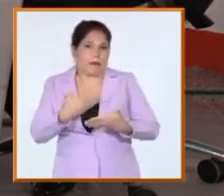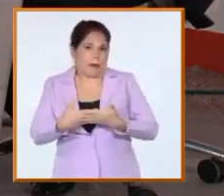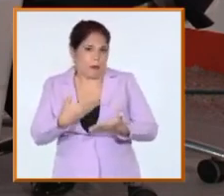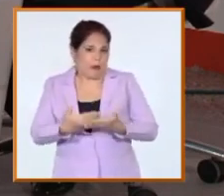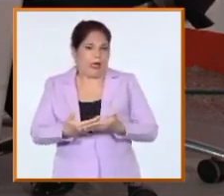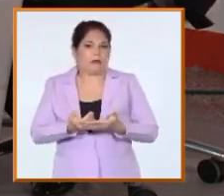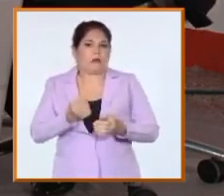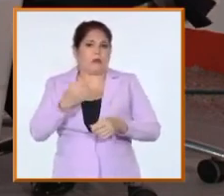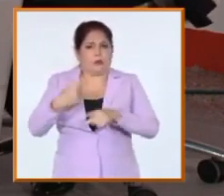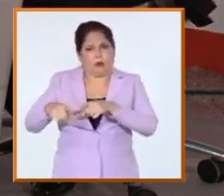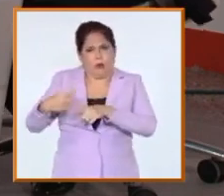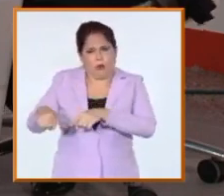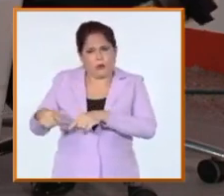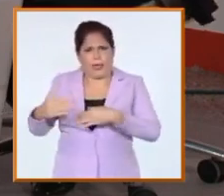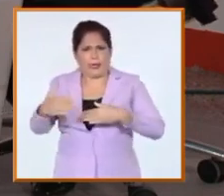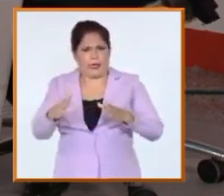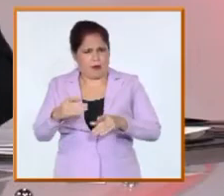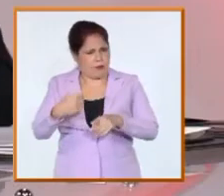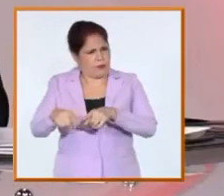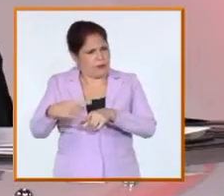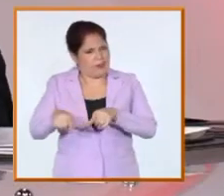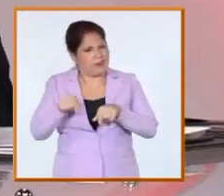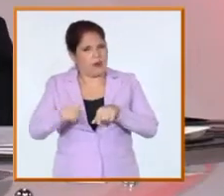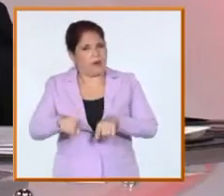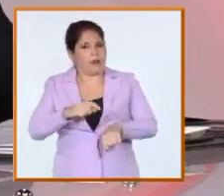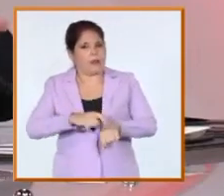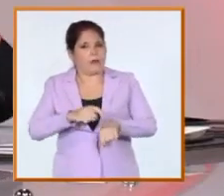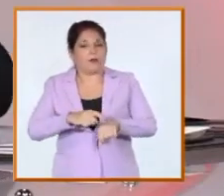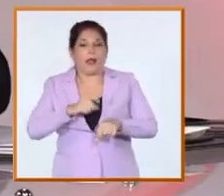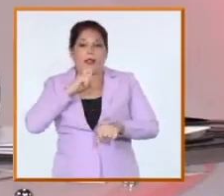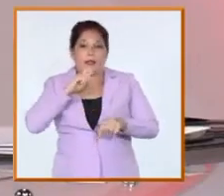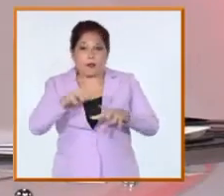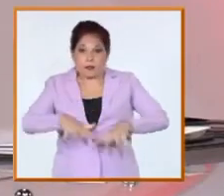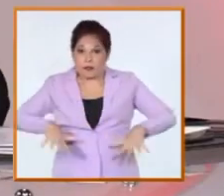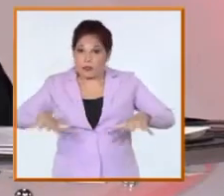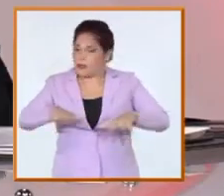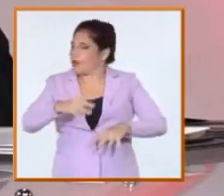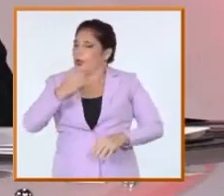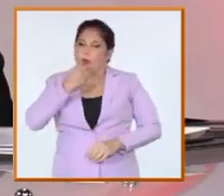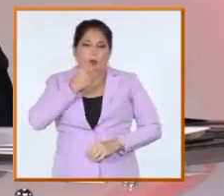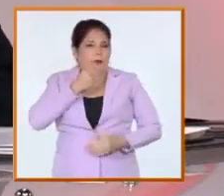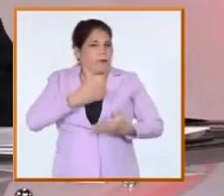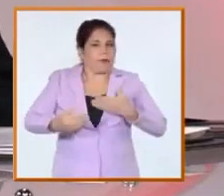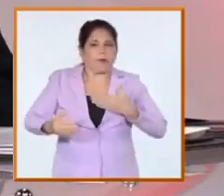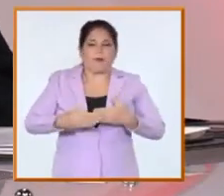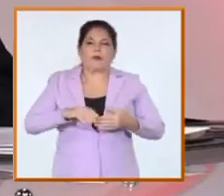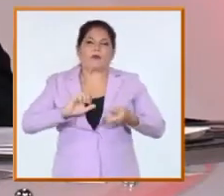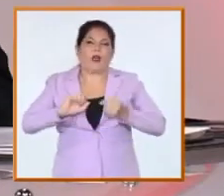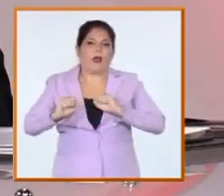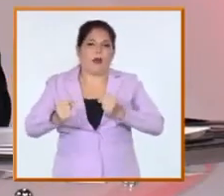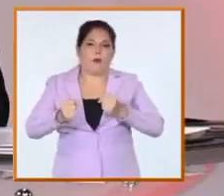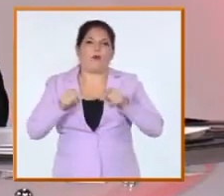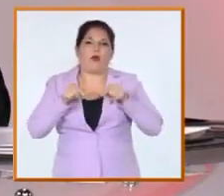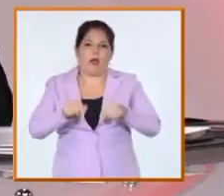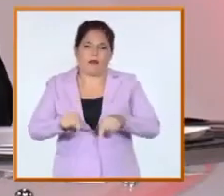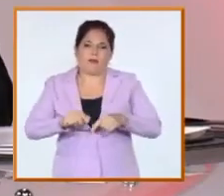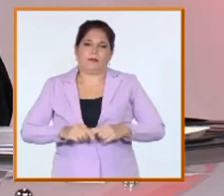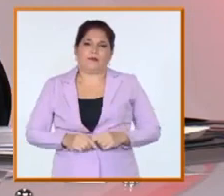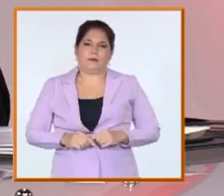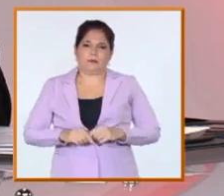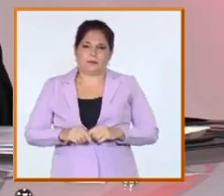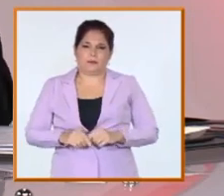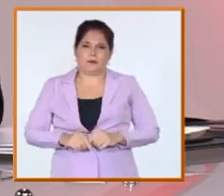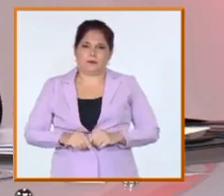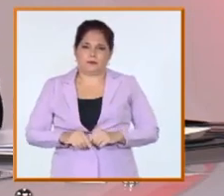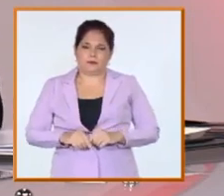morteros estamos trabajando en todas estas cosas hay hay noticias y habrá noticias también en el sector de